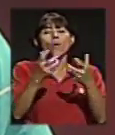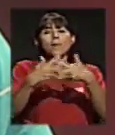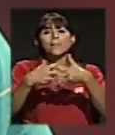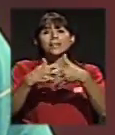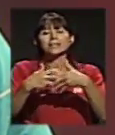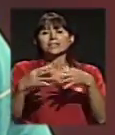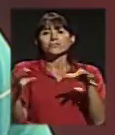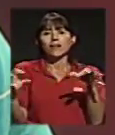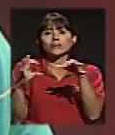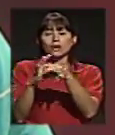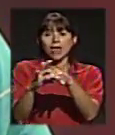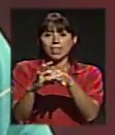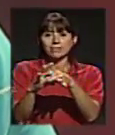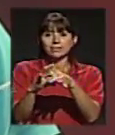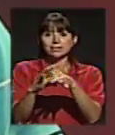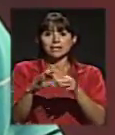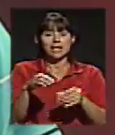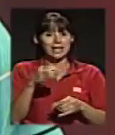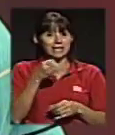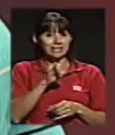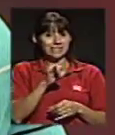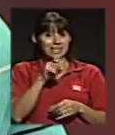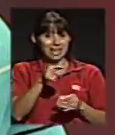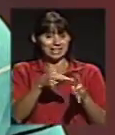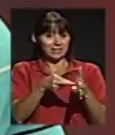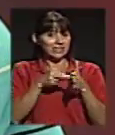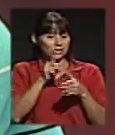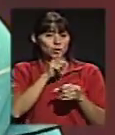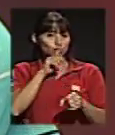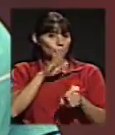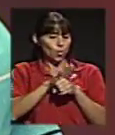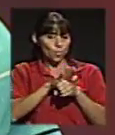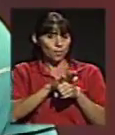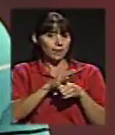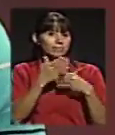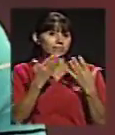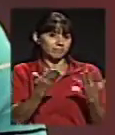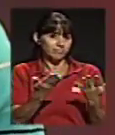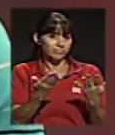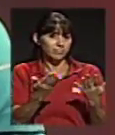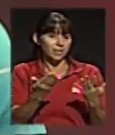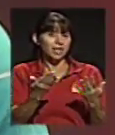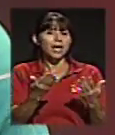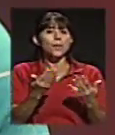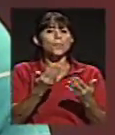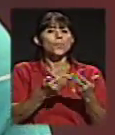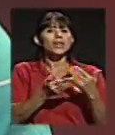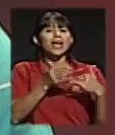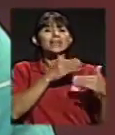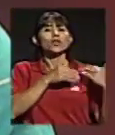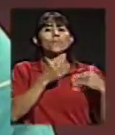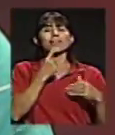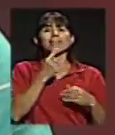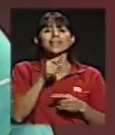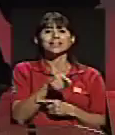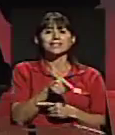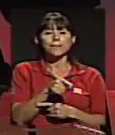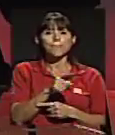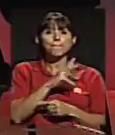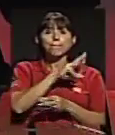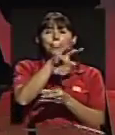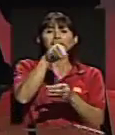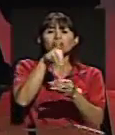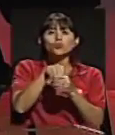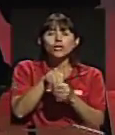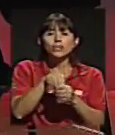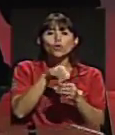cual se acredite el cumplimiento de este requisito. Porque anteriormente dice que incluyendo su personal,